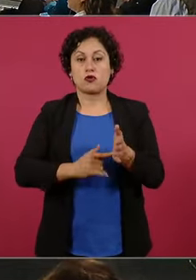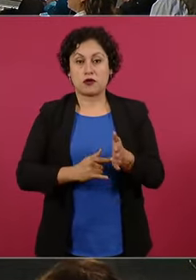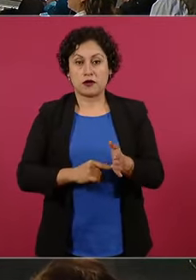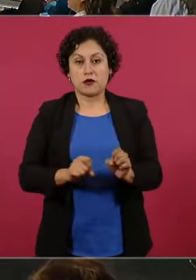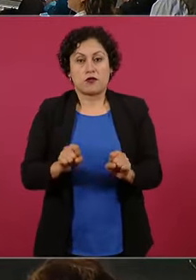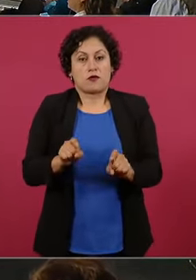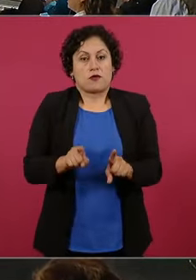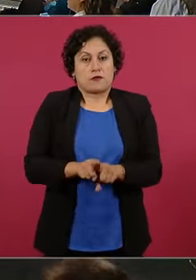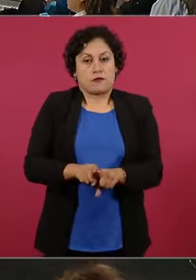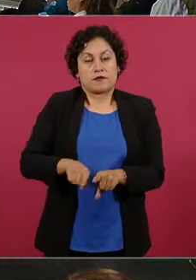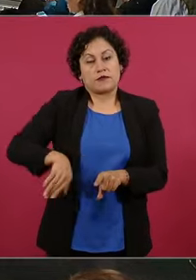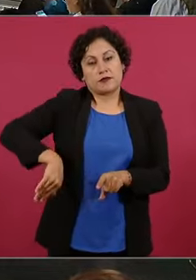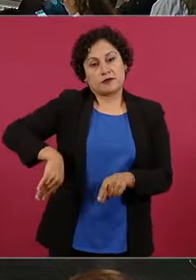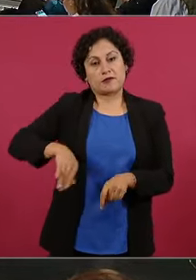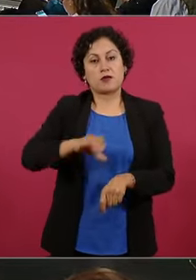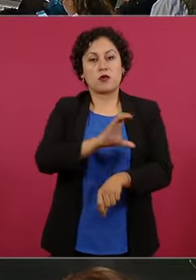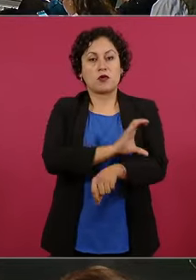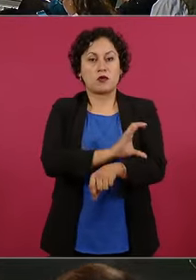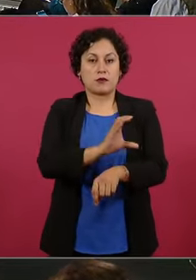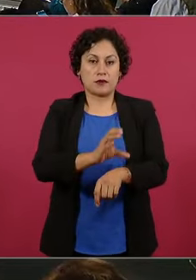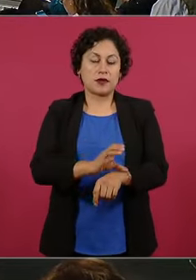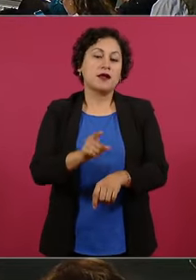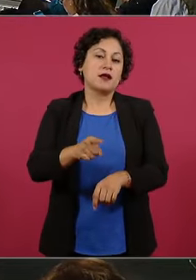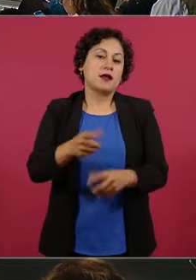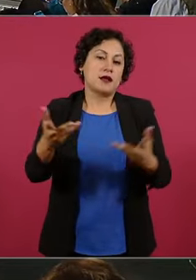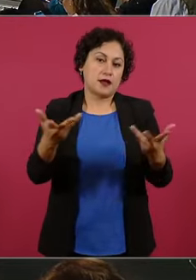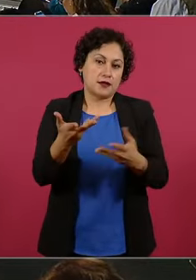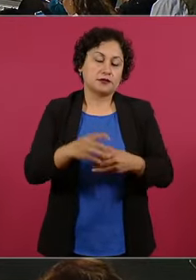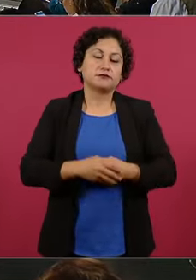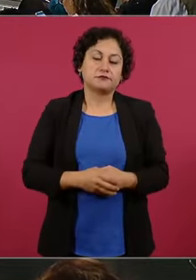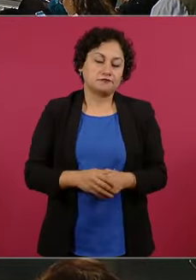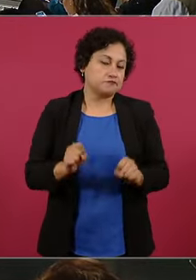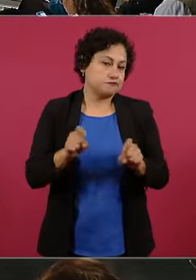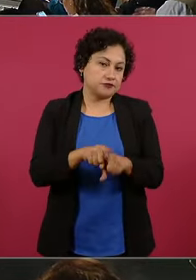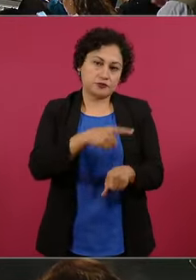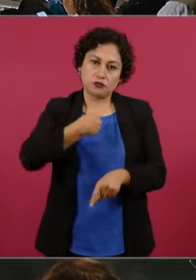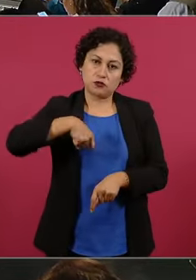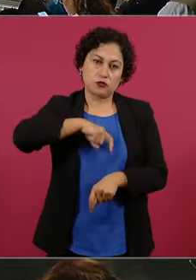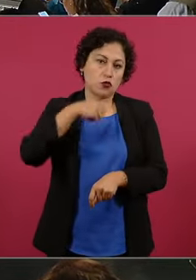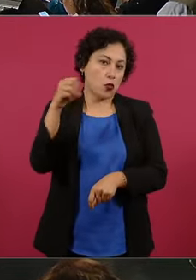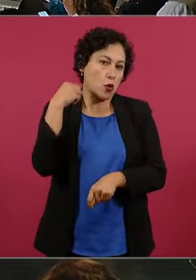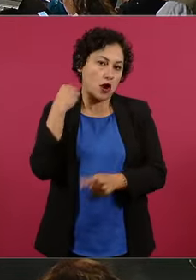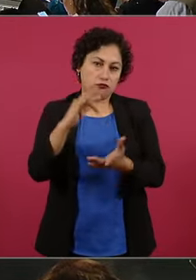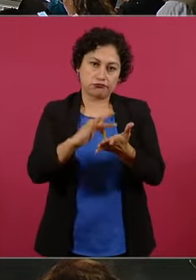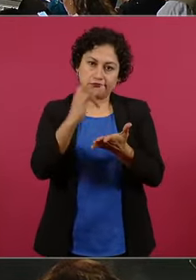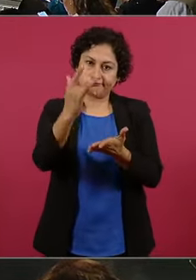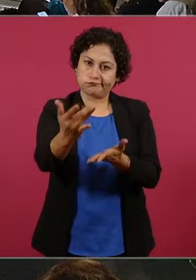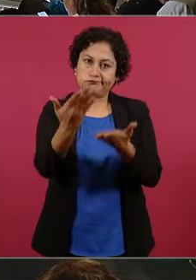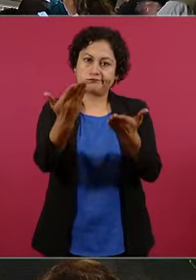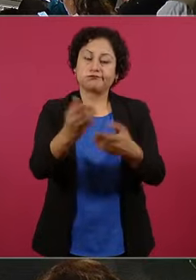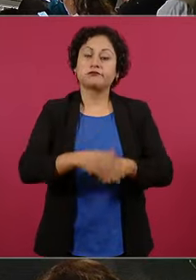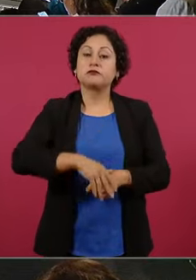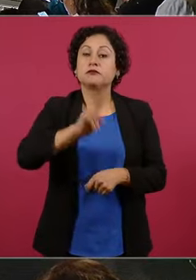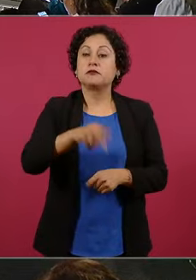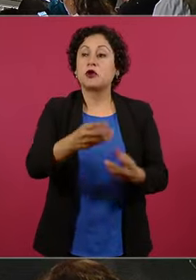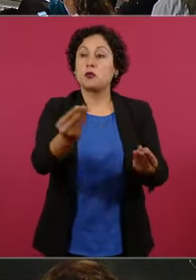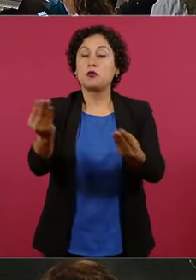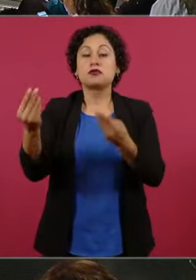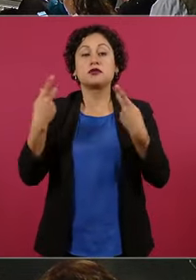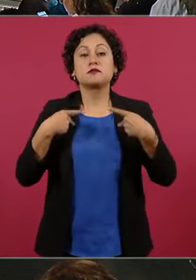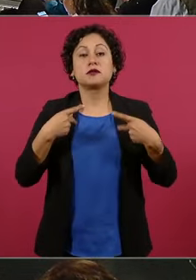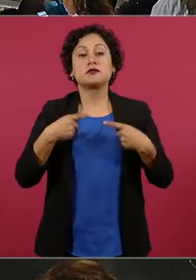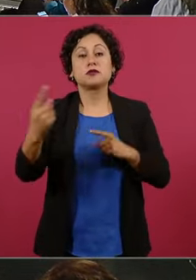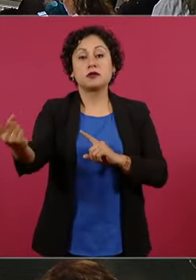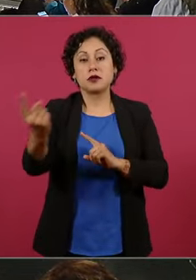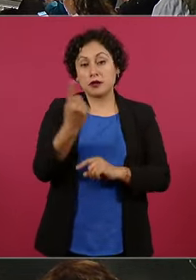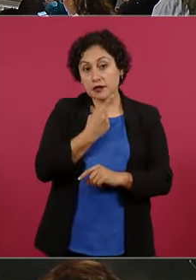el agradecimiento de todos los oaxaqueños. Hay algunos planteamientos que siempre se acercan a las personas y lo digo únicamente para